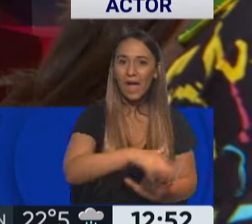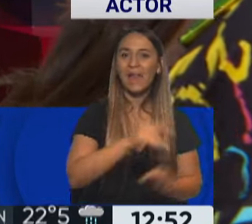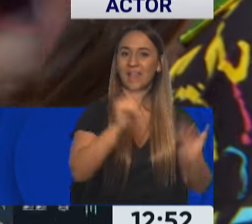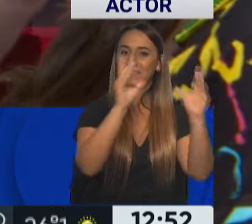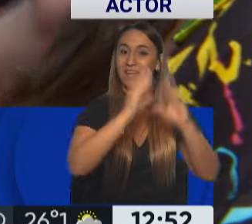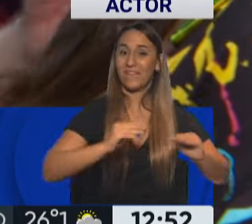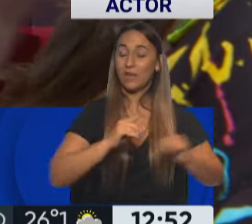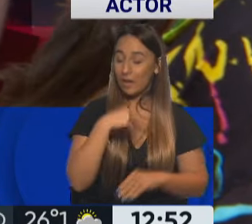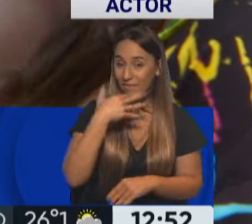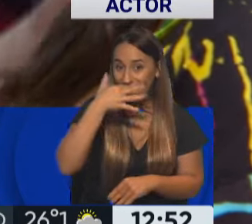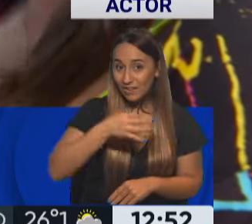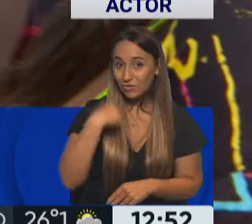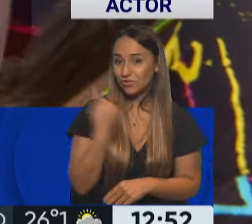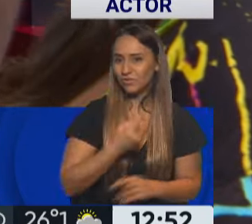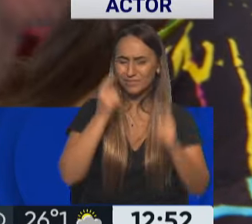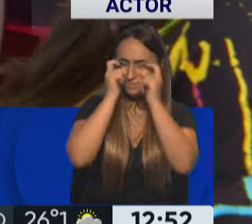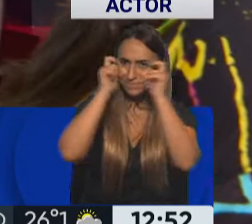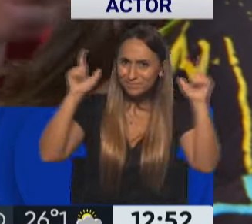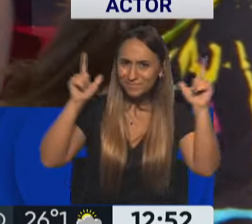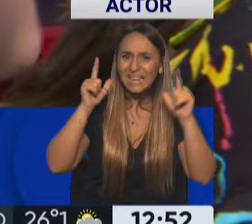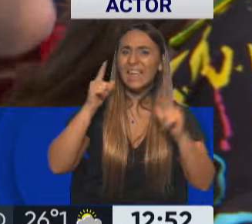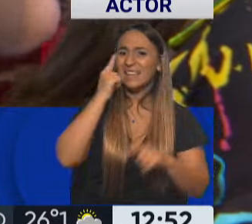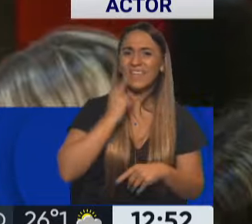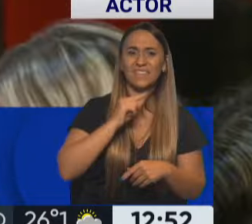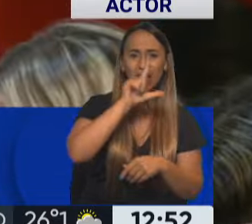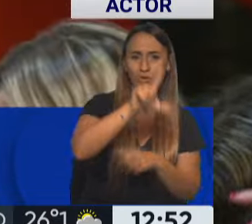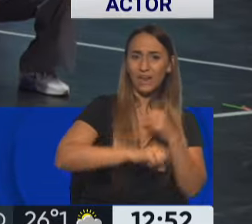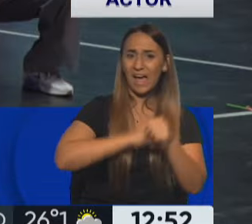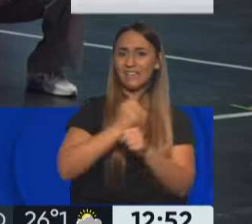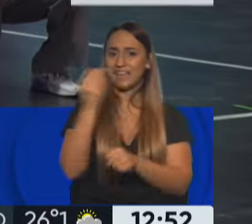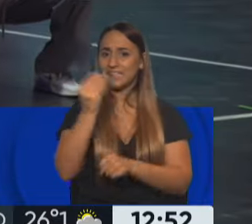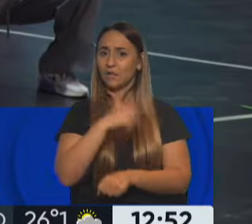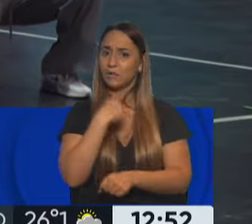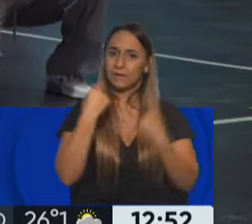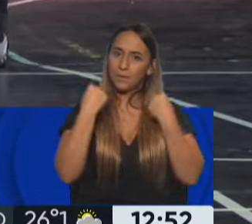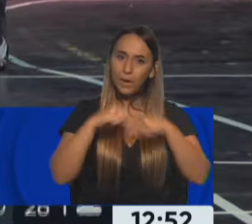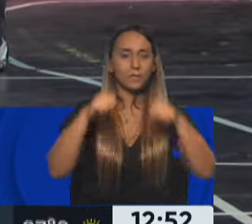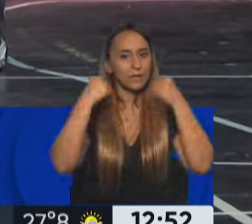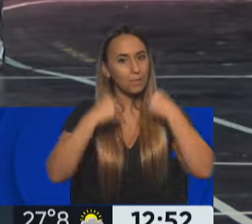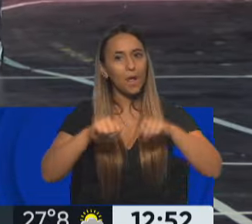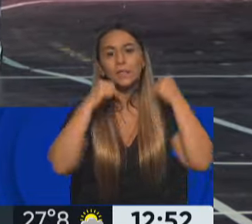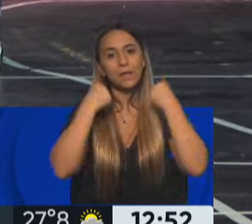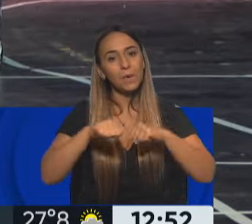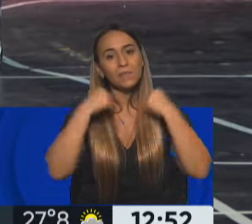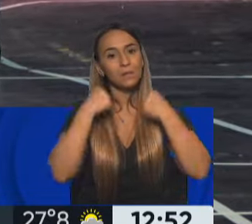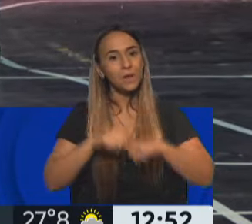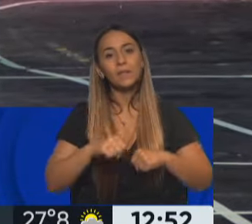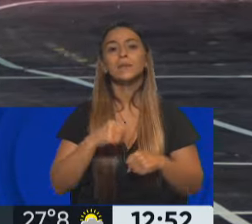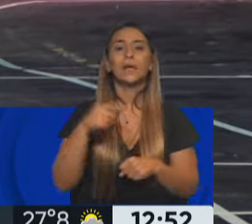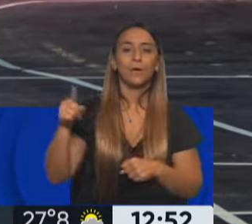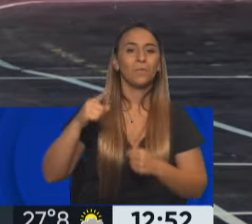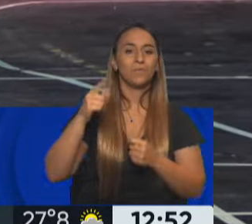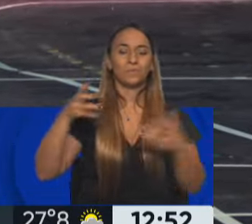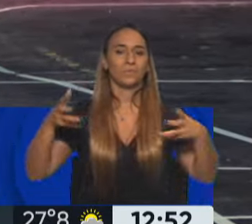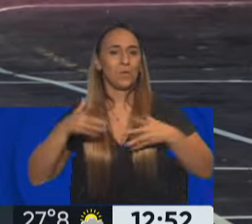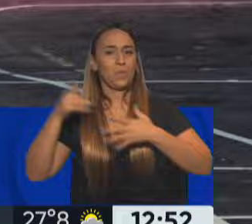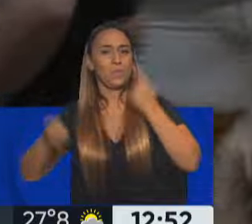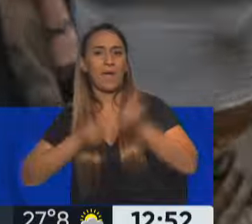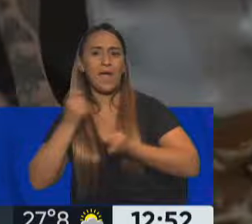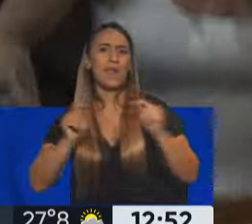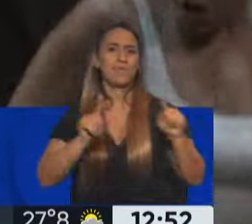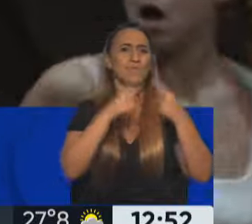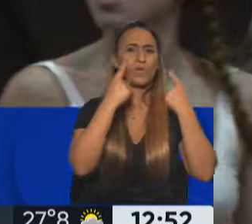del trabajo que hay día a día, de lunes a sábado ensayamos todo el tiempo con los cantantes, bailarines, la parte musical también.